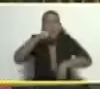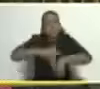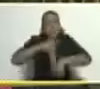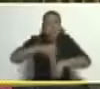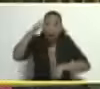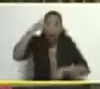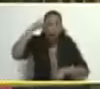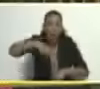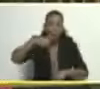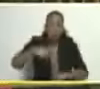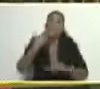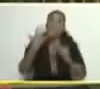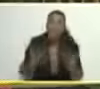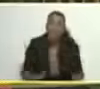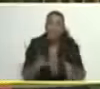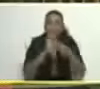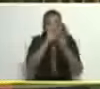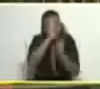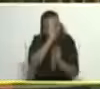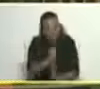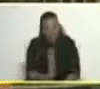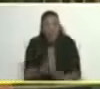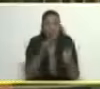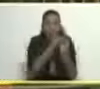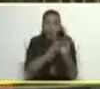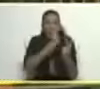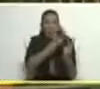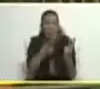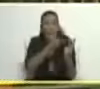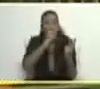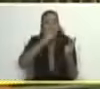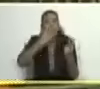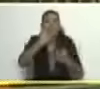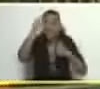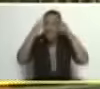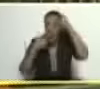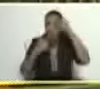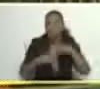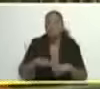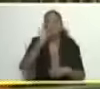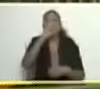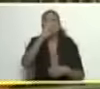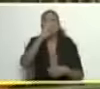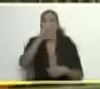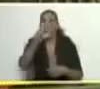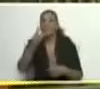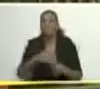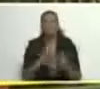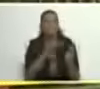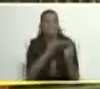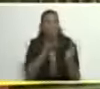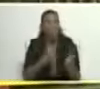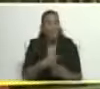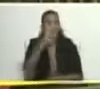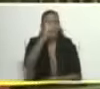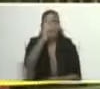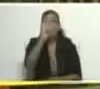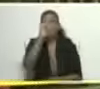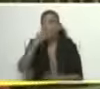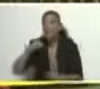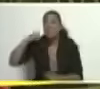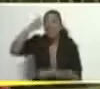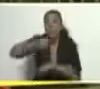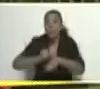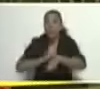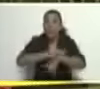tenemos ahora, y por eso es que le rendimos tributo y homenaje al presidente Fidel Castro y al presidente Hugo Chávez. En estos 20 años del ALBA,